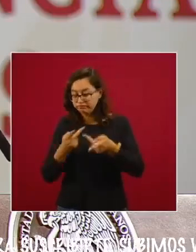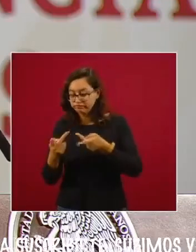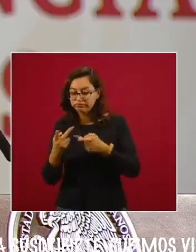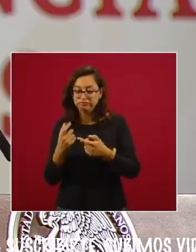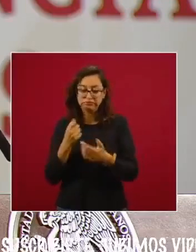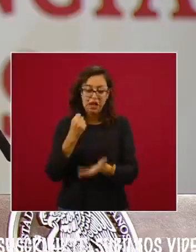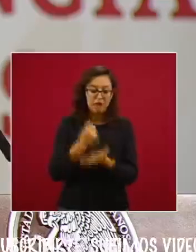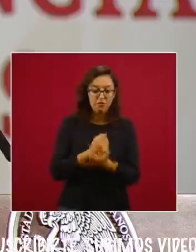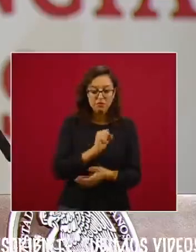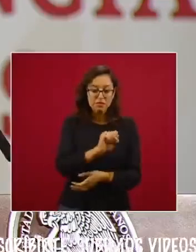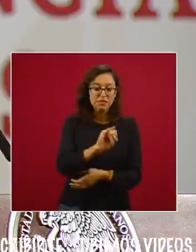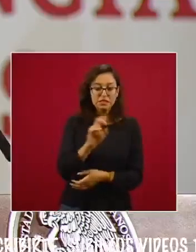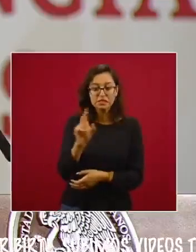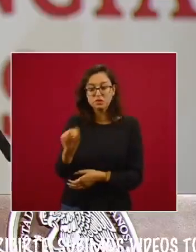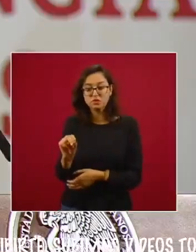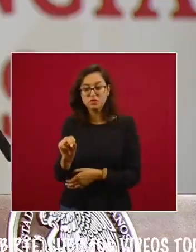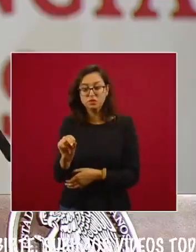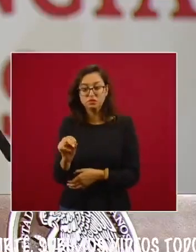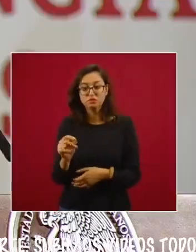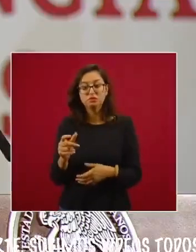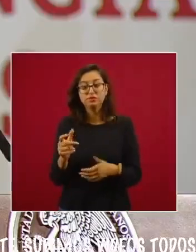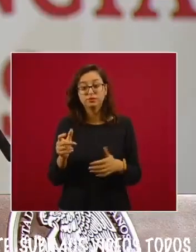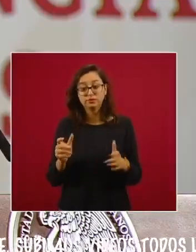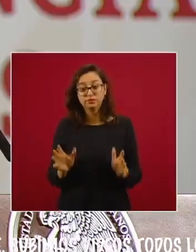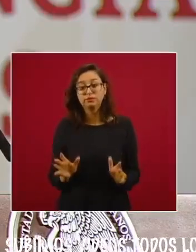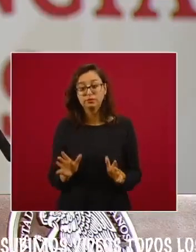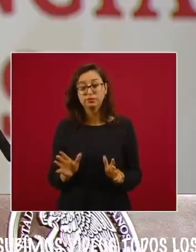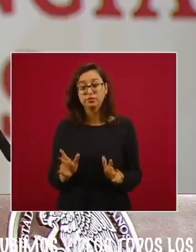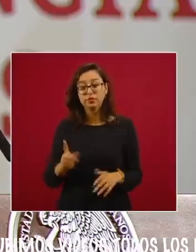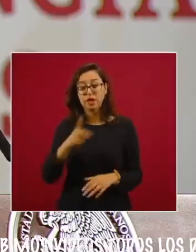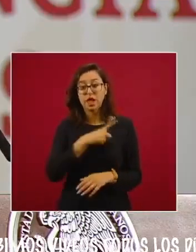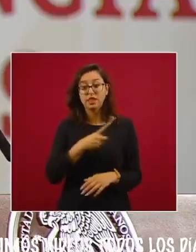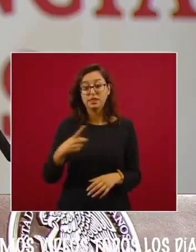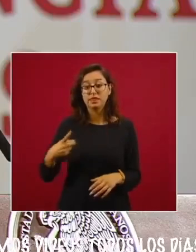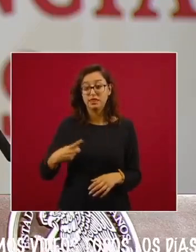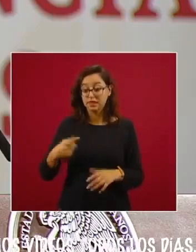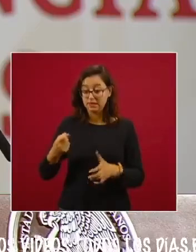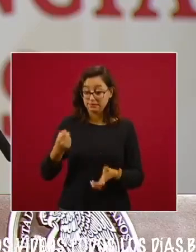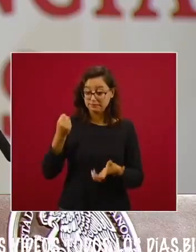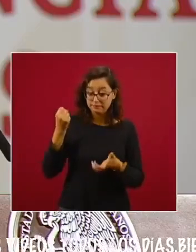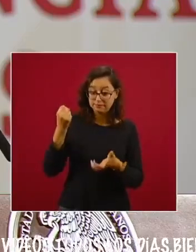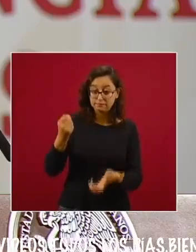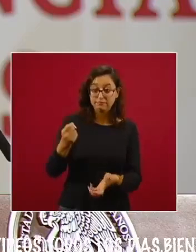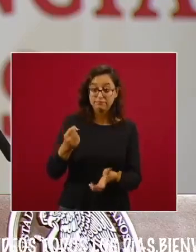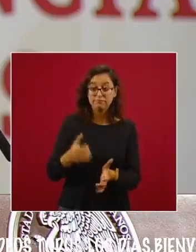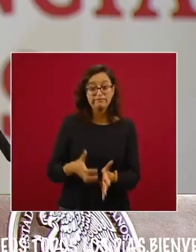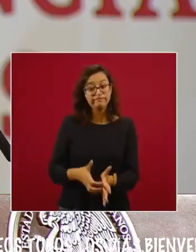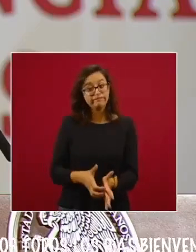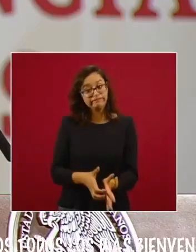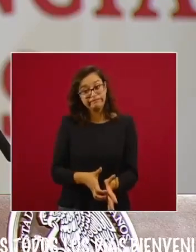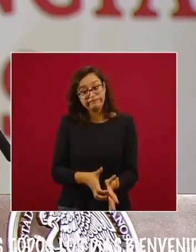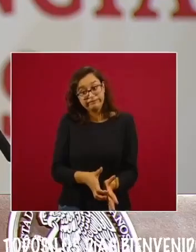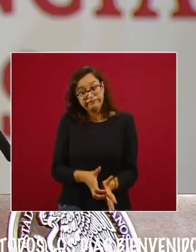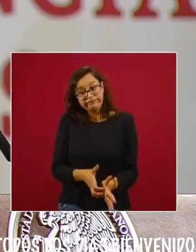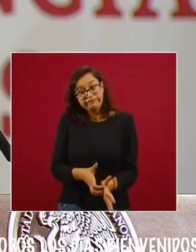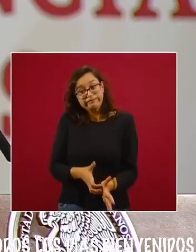que tiene que ser un presupuesto austero,